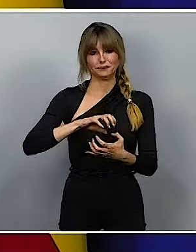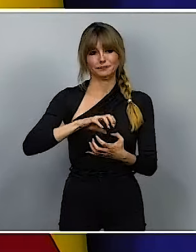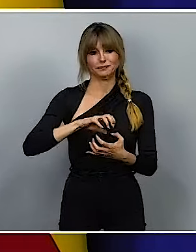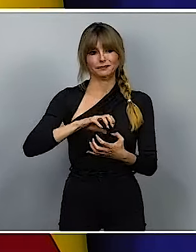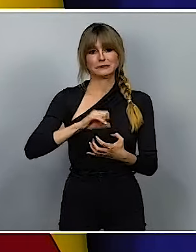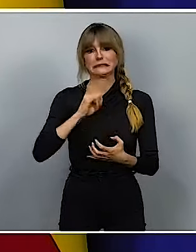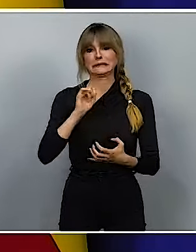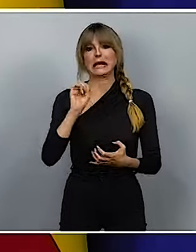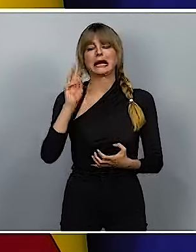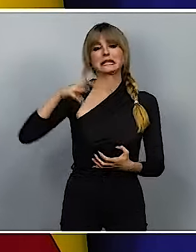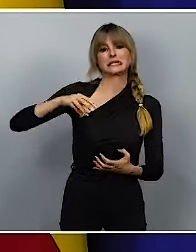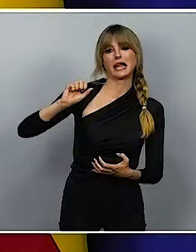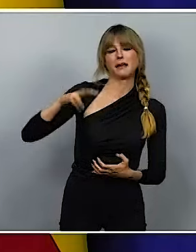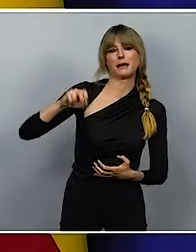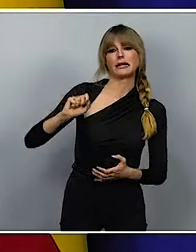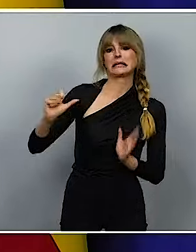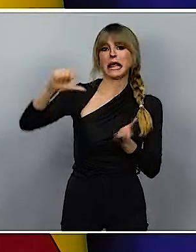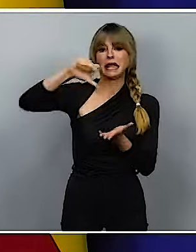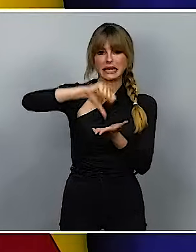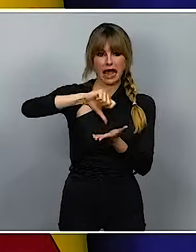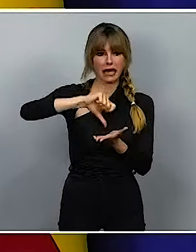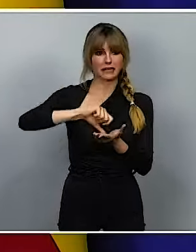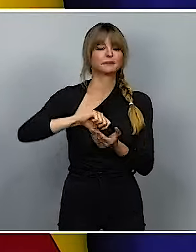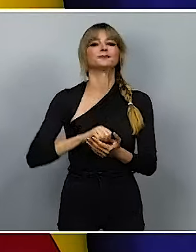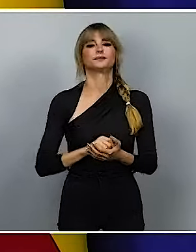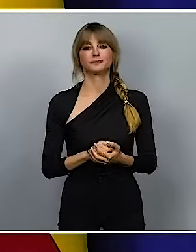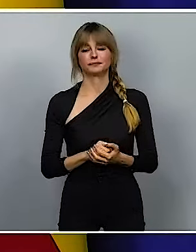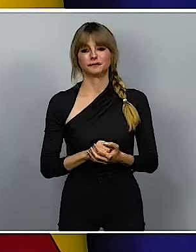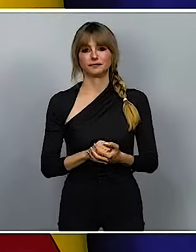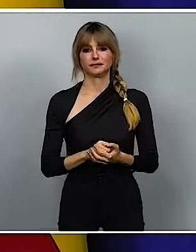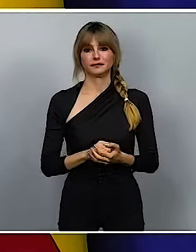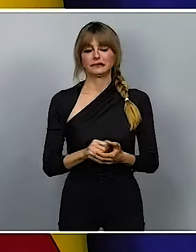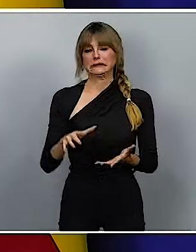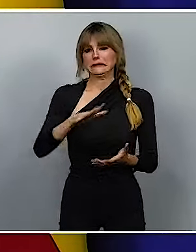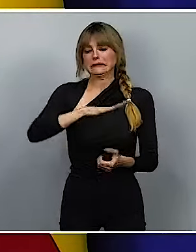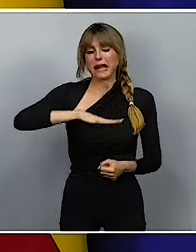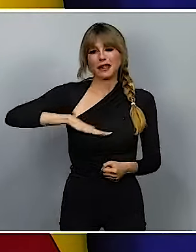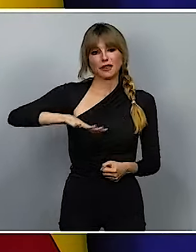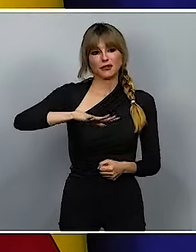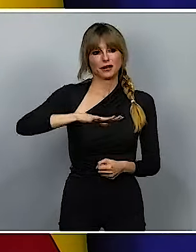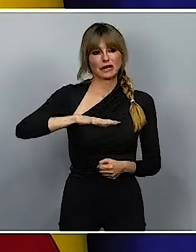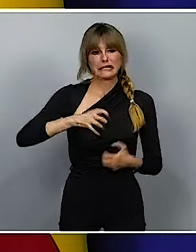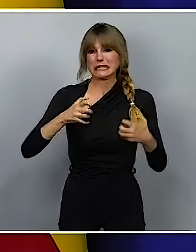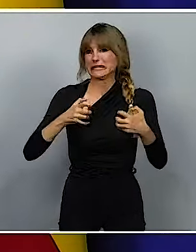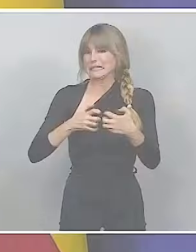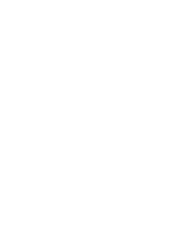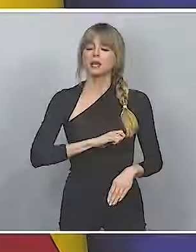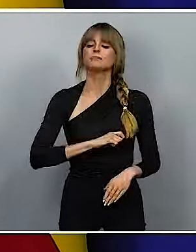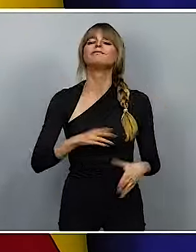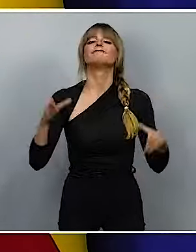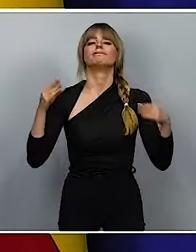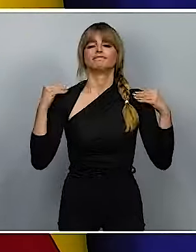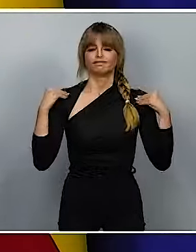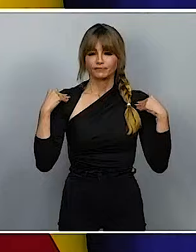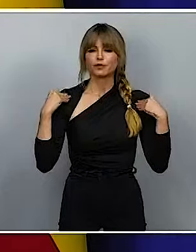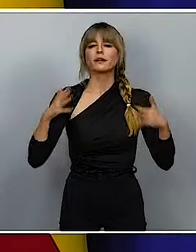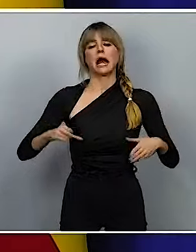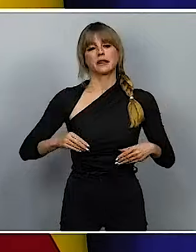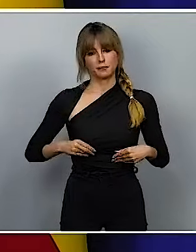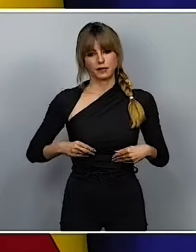yemen también a Irak y están llevando a la región al borde de una guerra abierto y todos los